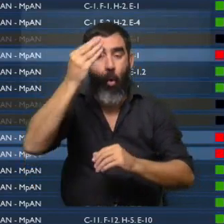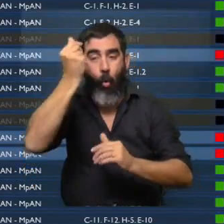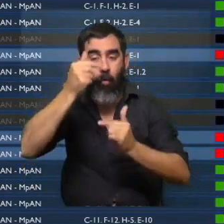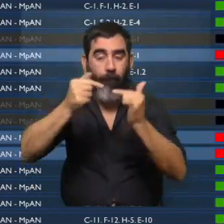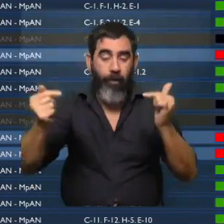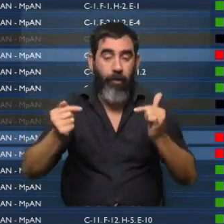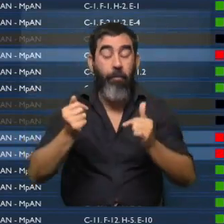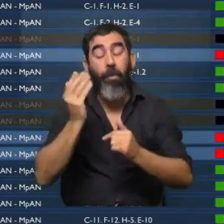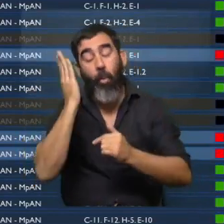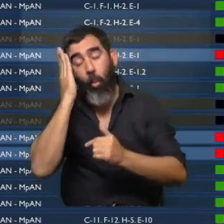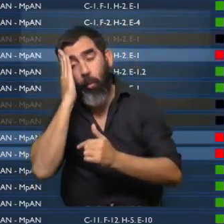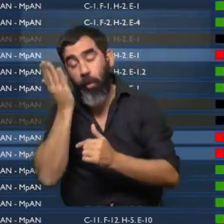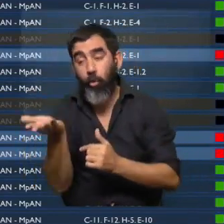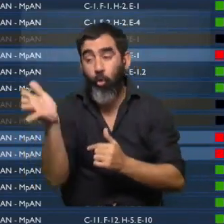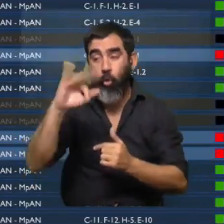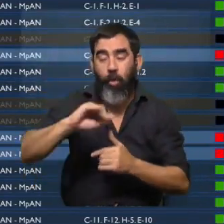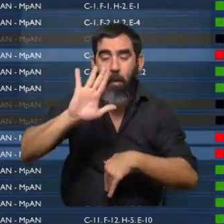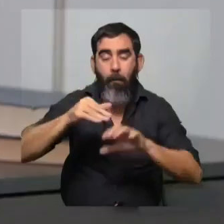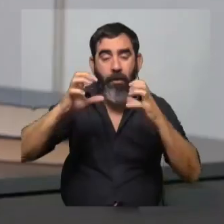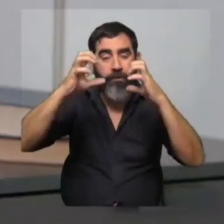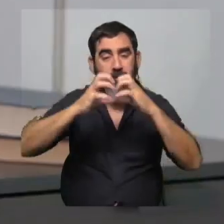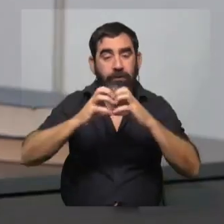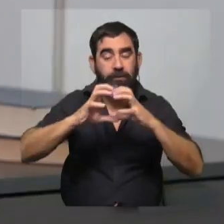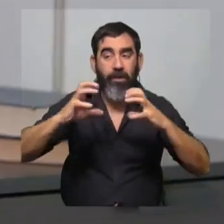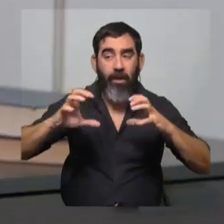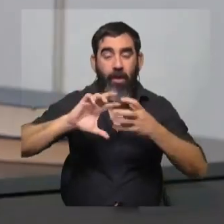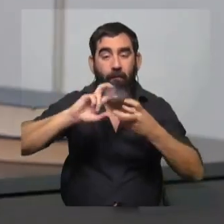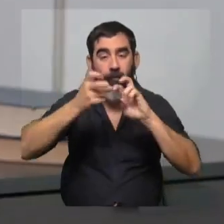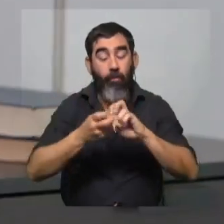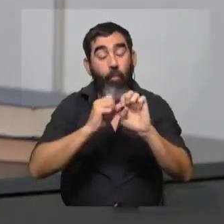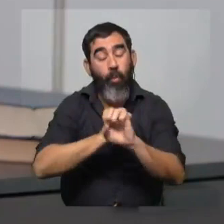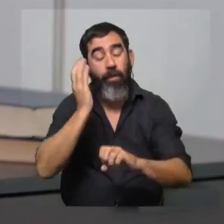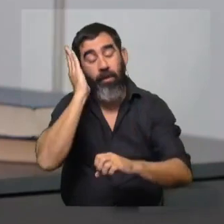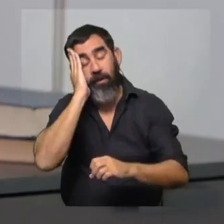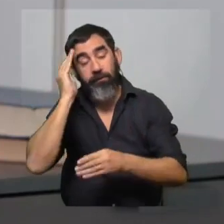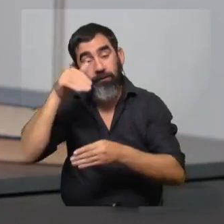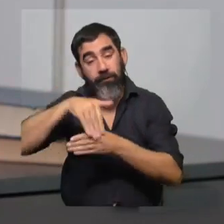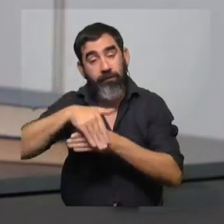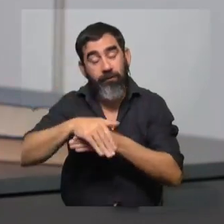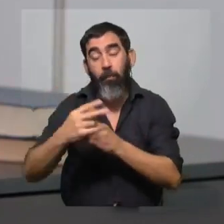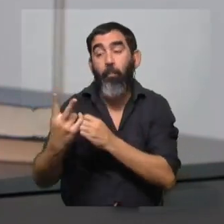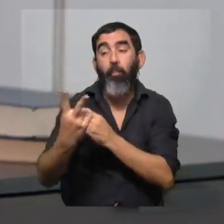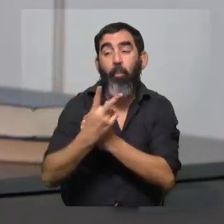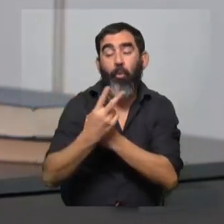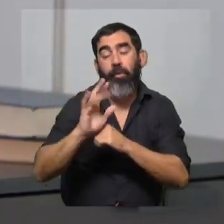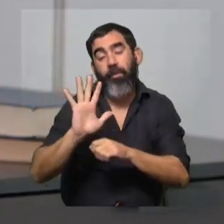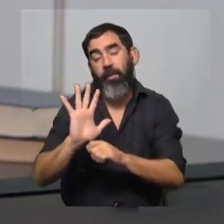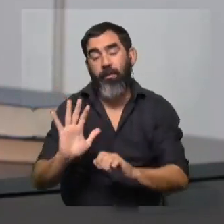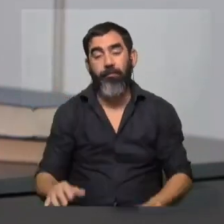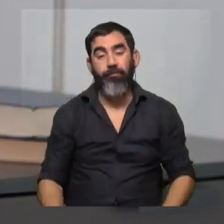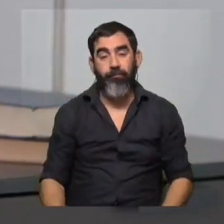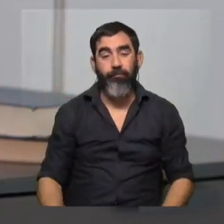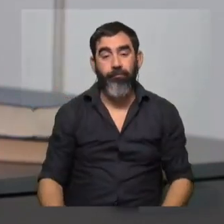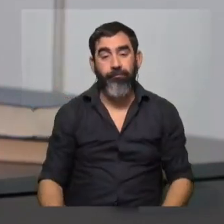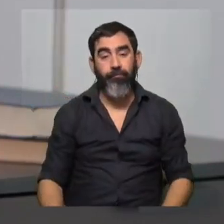duermen siesta frecuentemente tienen un mayor volumen cerebral nos podría estar diciendo que la siesta está de alguna manera protegiendo en esta neurodegeneración. Por